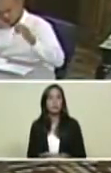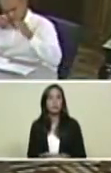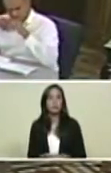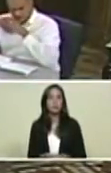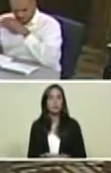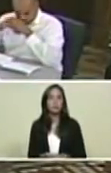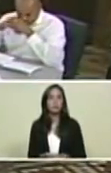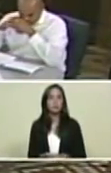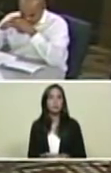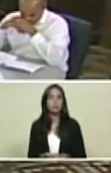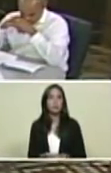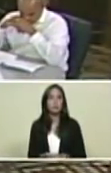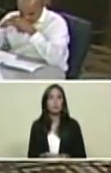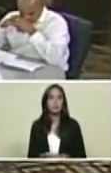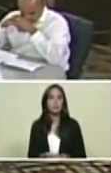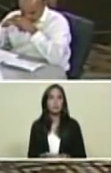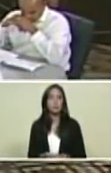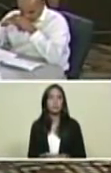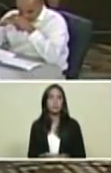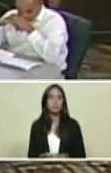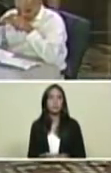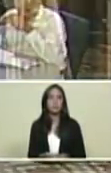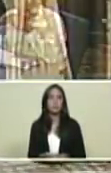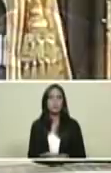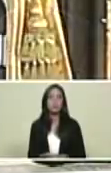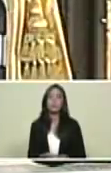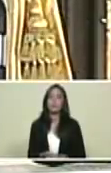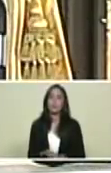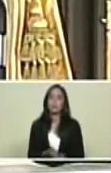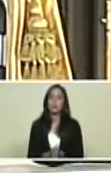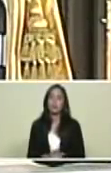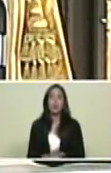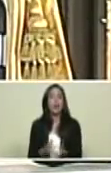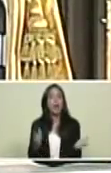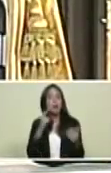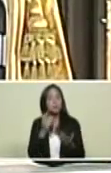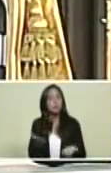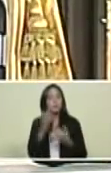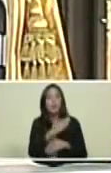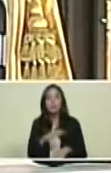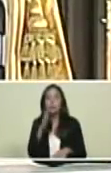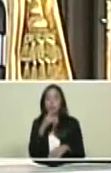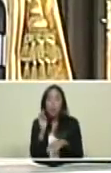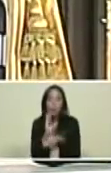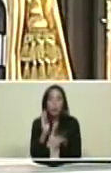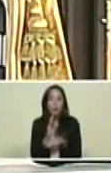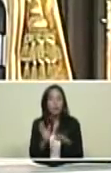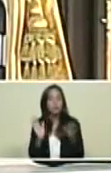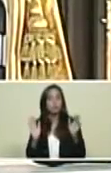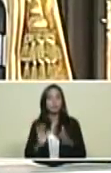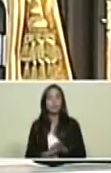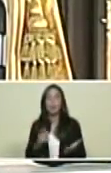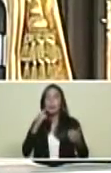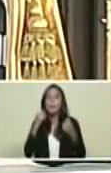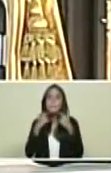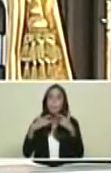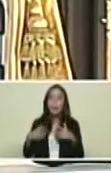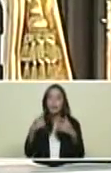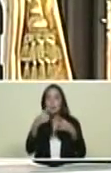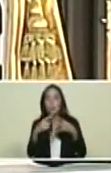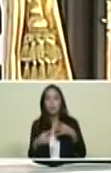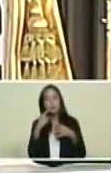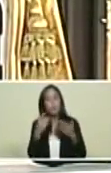Hay que saber apreciar lo que uno tiene. Nadie sabe lo que tiene hasta que lo pierde, es el otro dicho. Y todo esto yo lo digo para